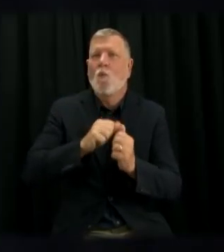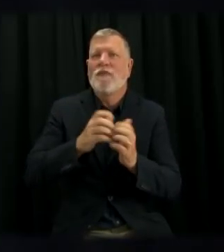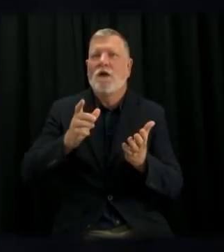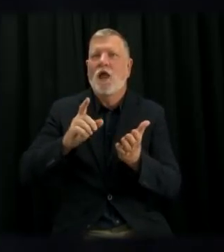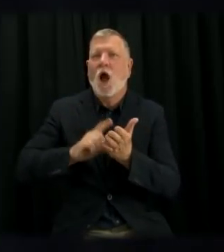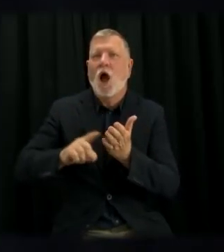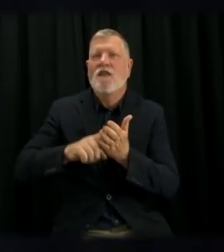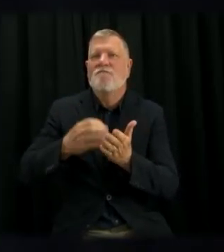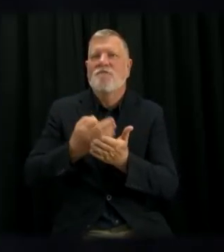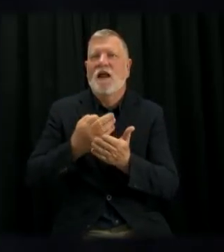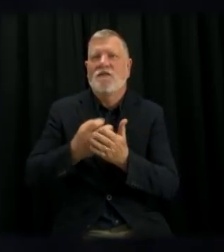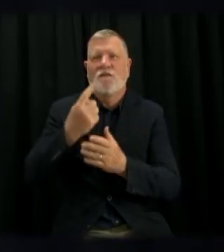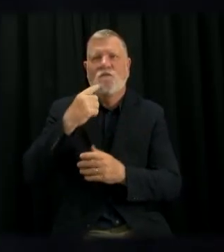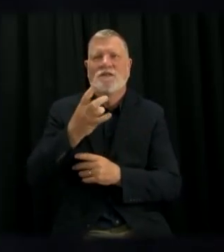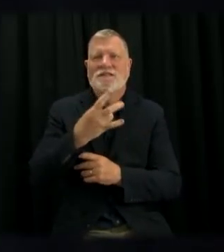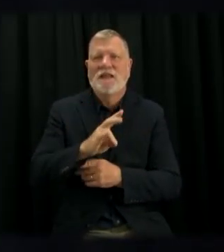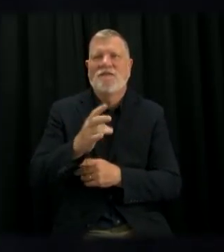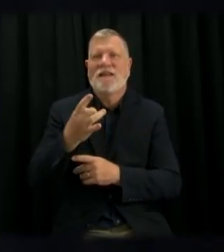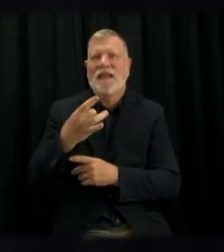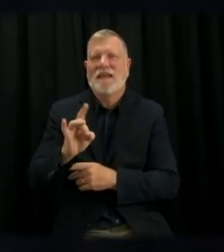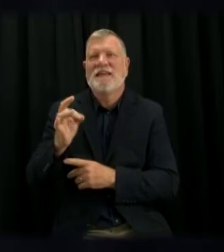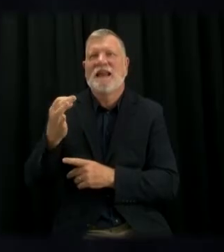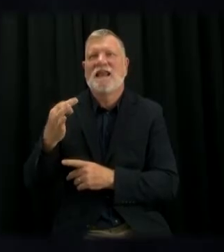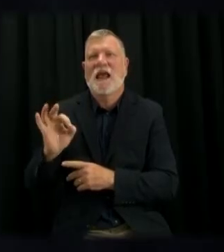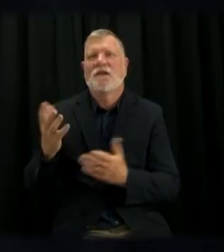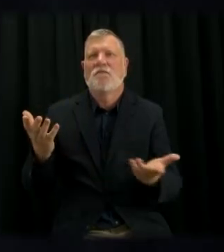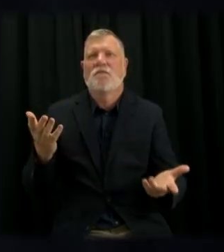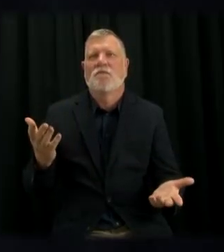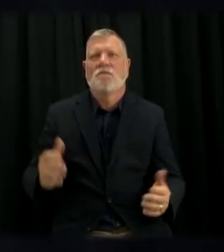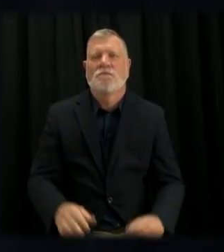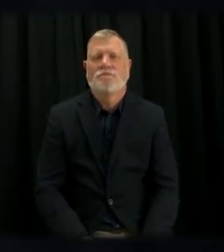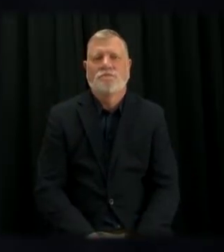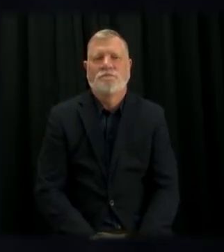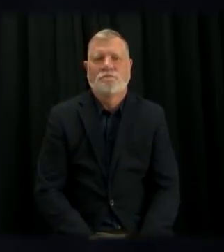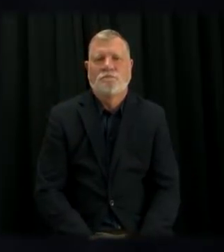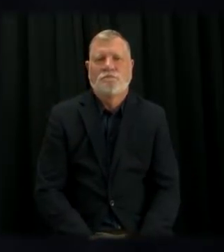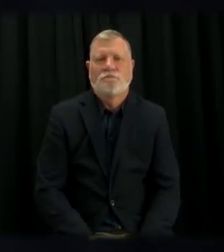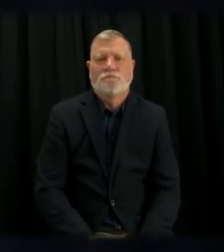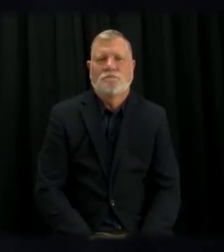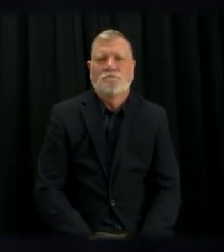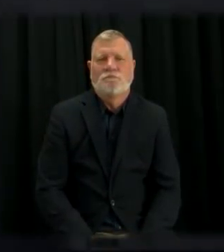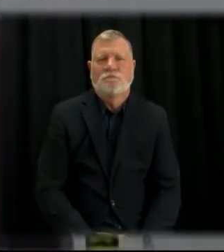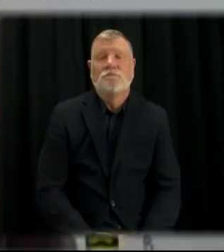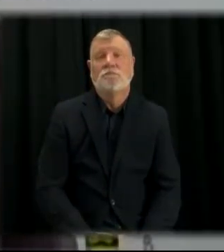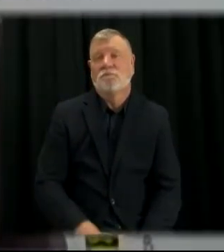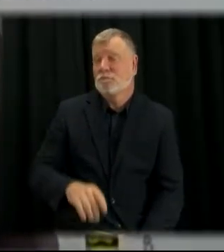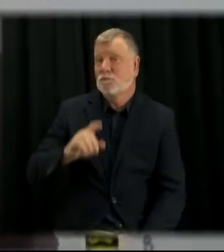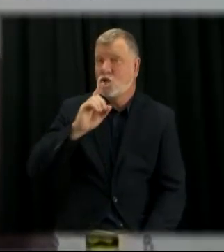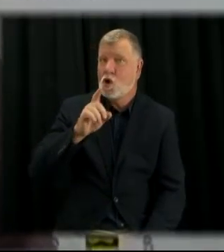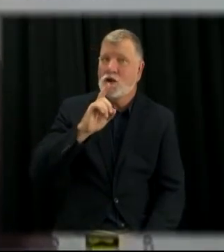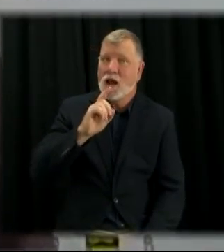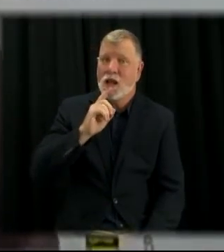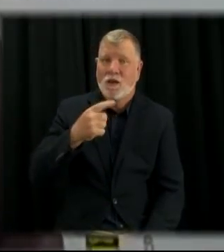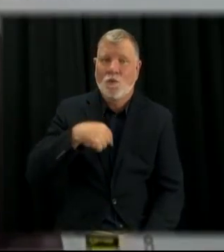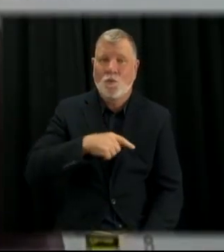realísticos o planes fiscales sin ningún estado financiero auditado del